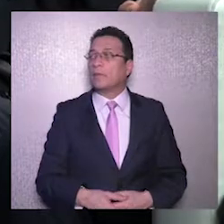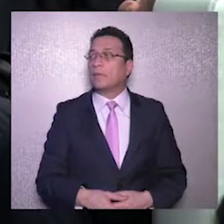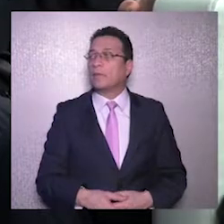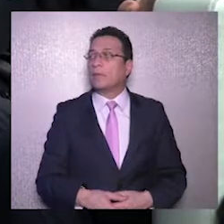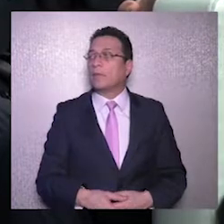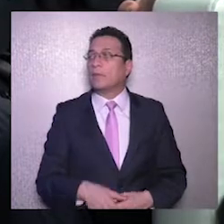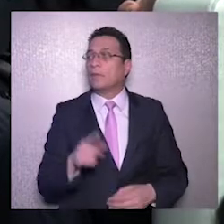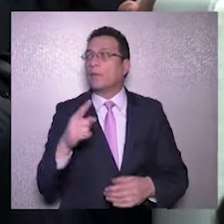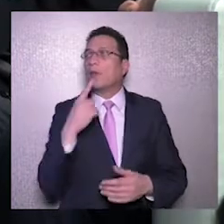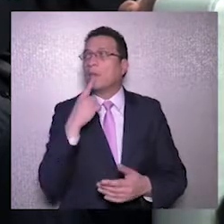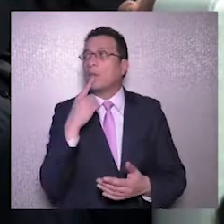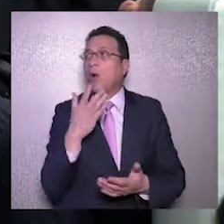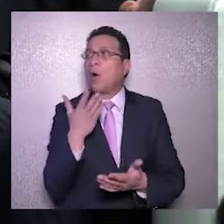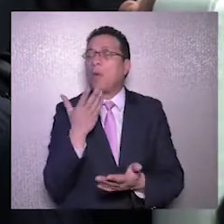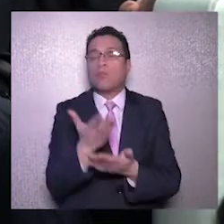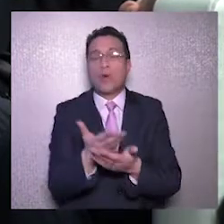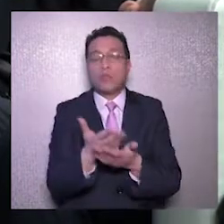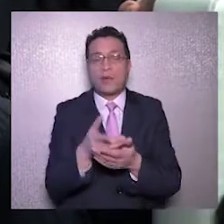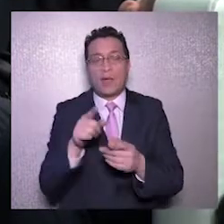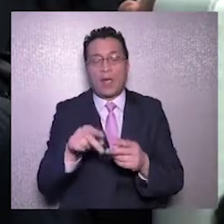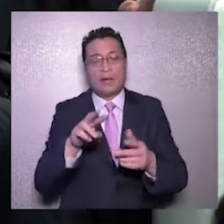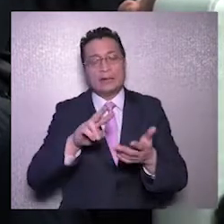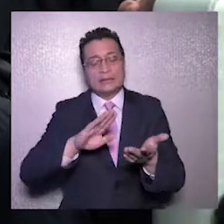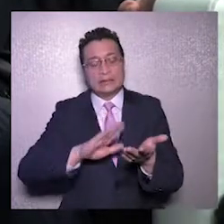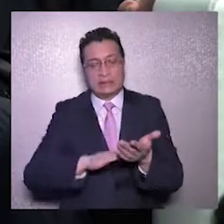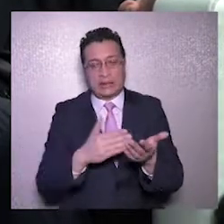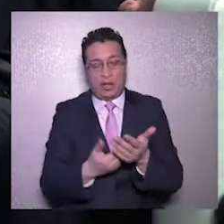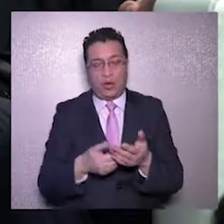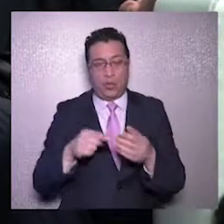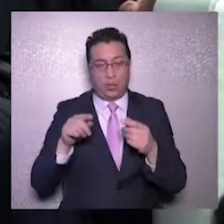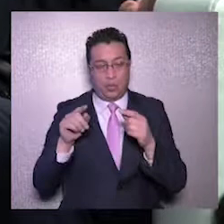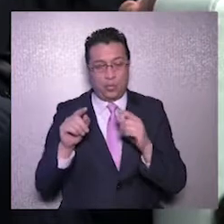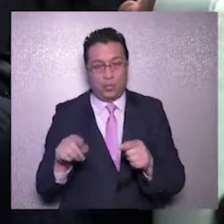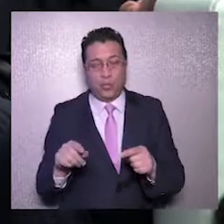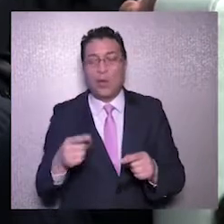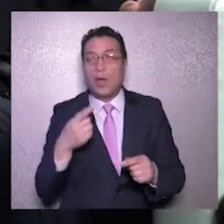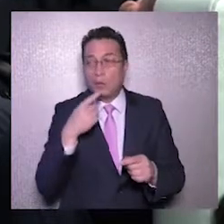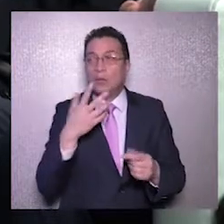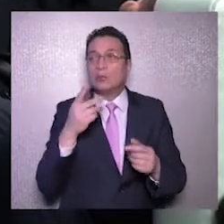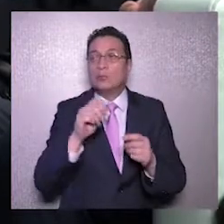La propuesta de salud de Marco en realidad emana